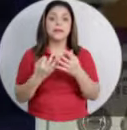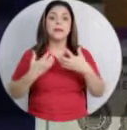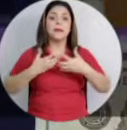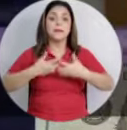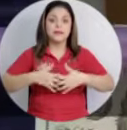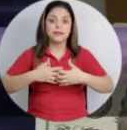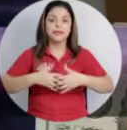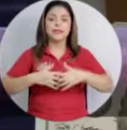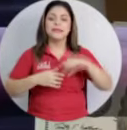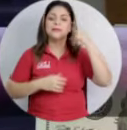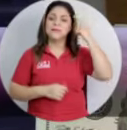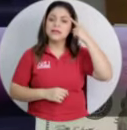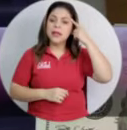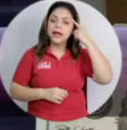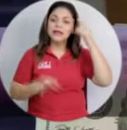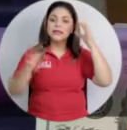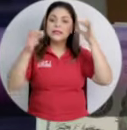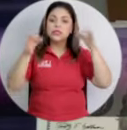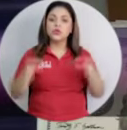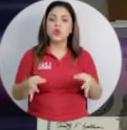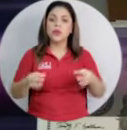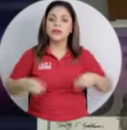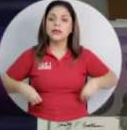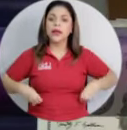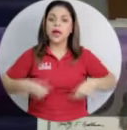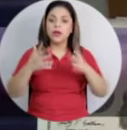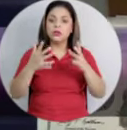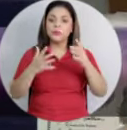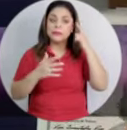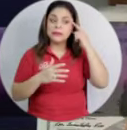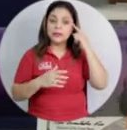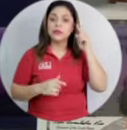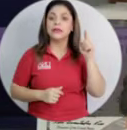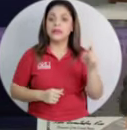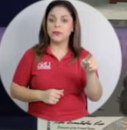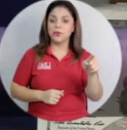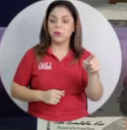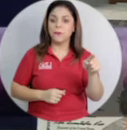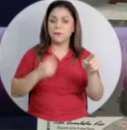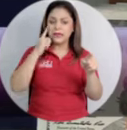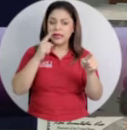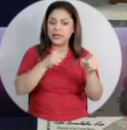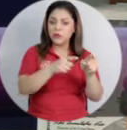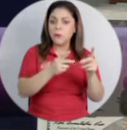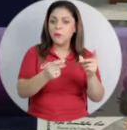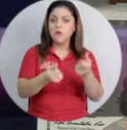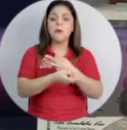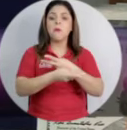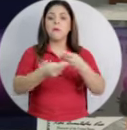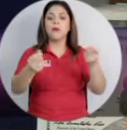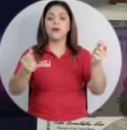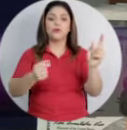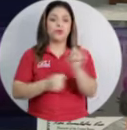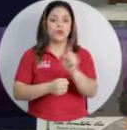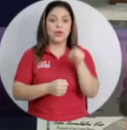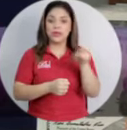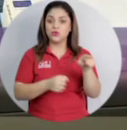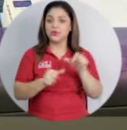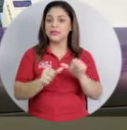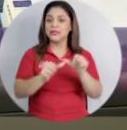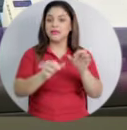decisiones de gasto en ese contexto, pensando en que esto no va a ser pasajero, sino que se